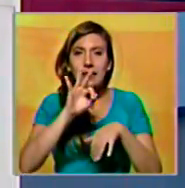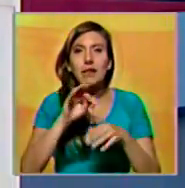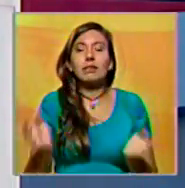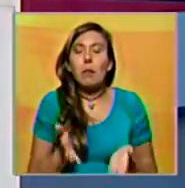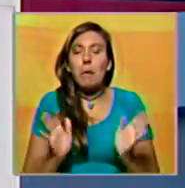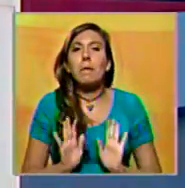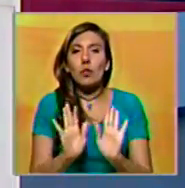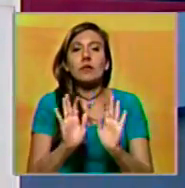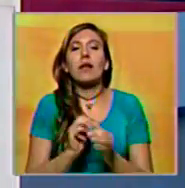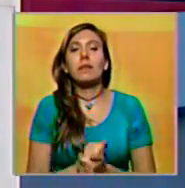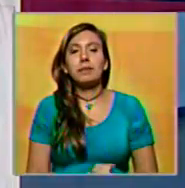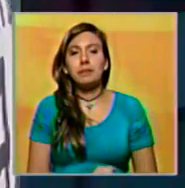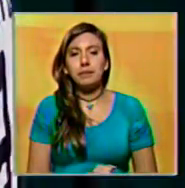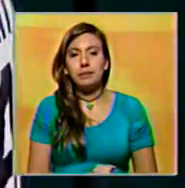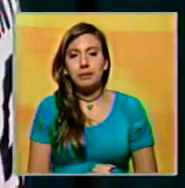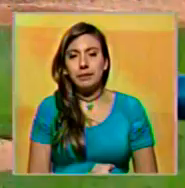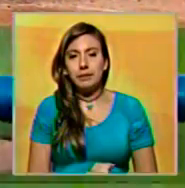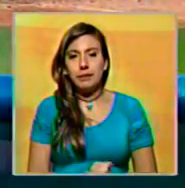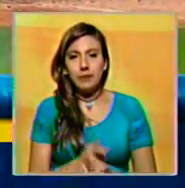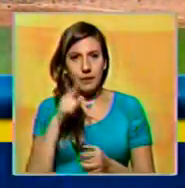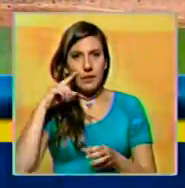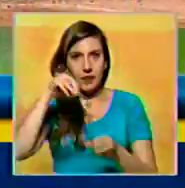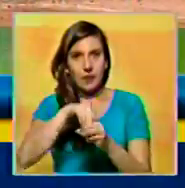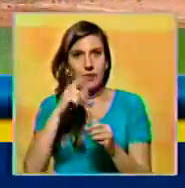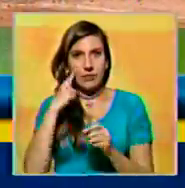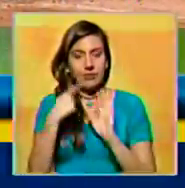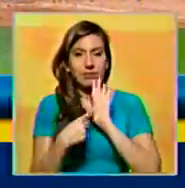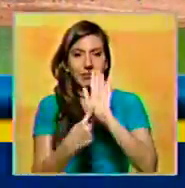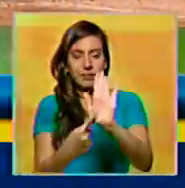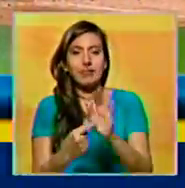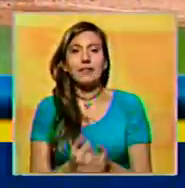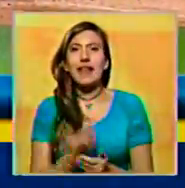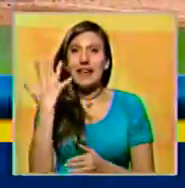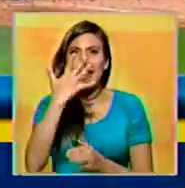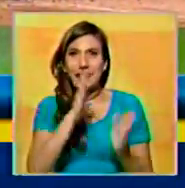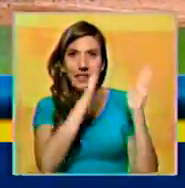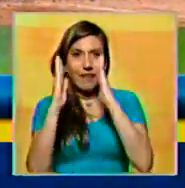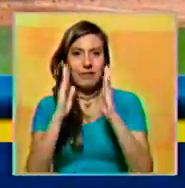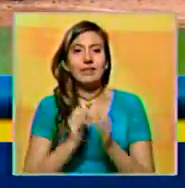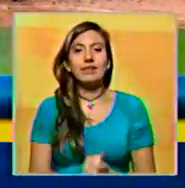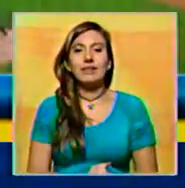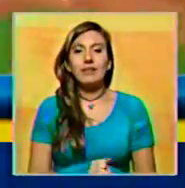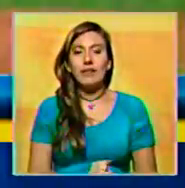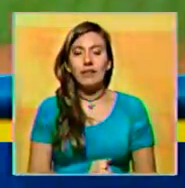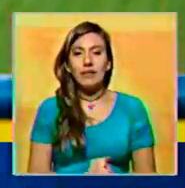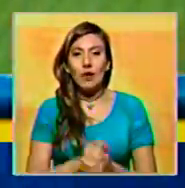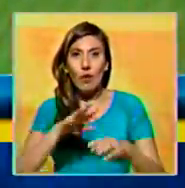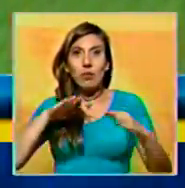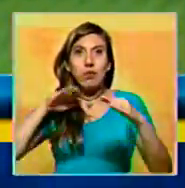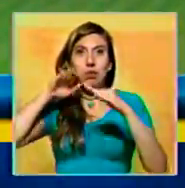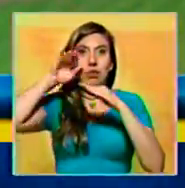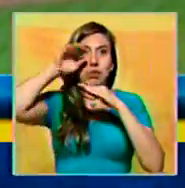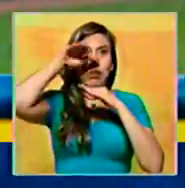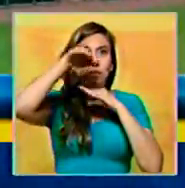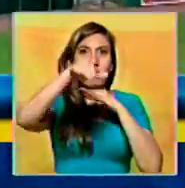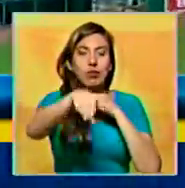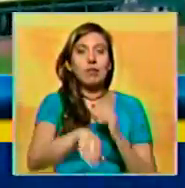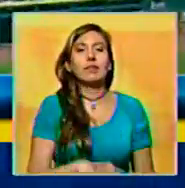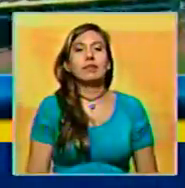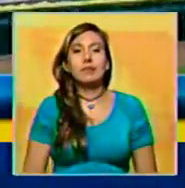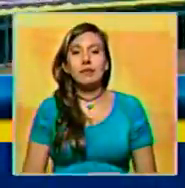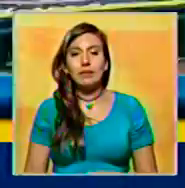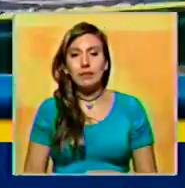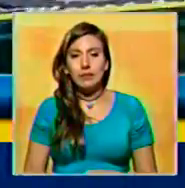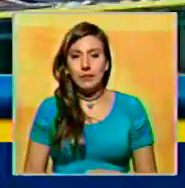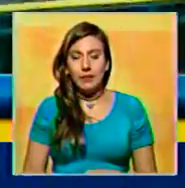impulsadas. Nos vamos a las imágenes en el Comerica Park en Detroit, quinta entrada, y ahí está Omar Infante, la bota por todo el jardín de la izquierda ante los